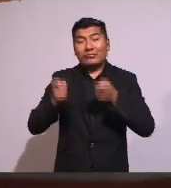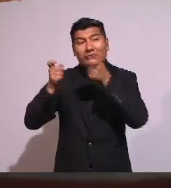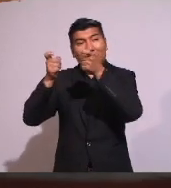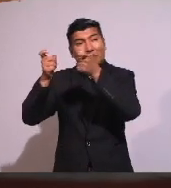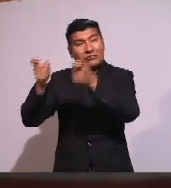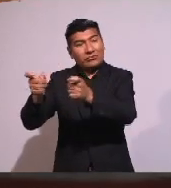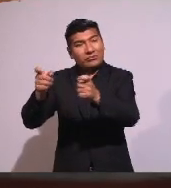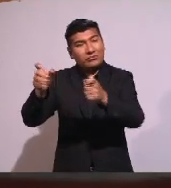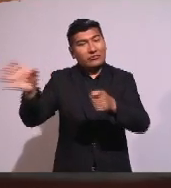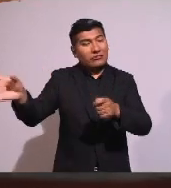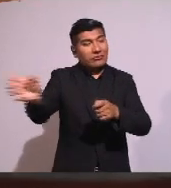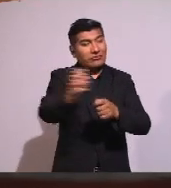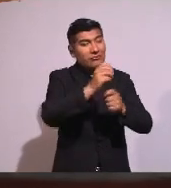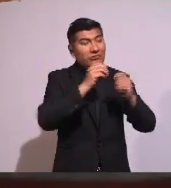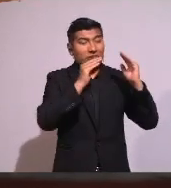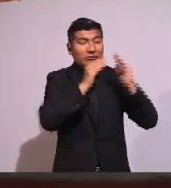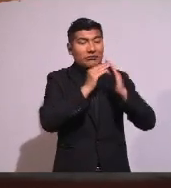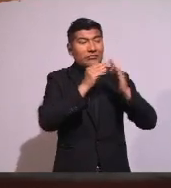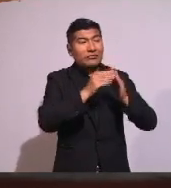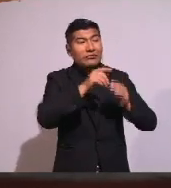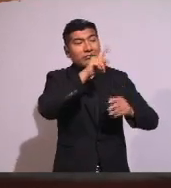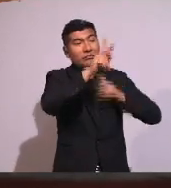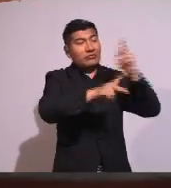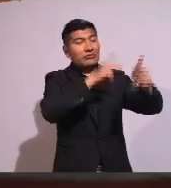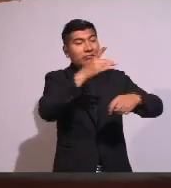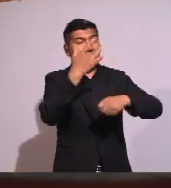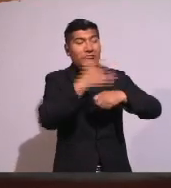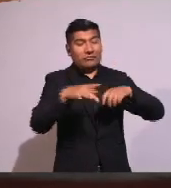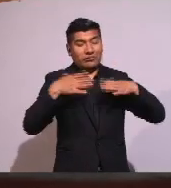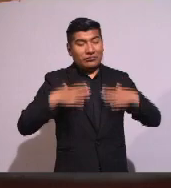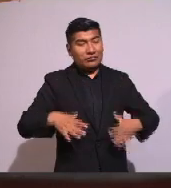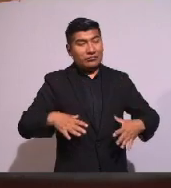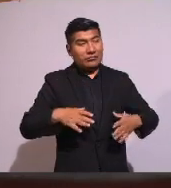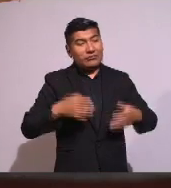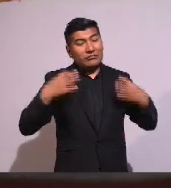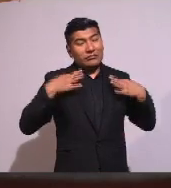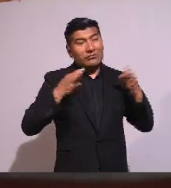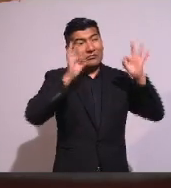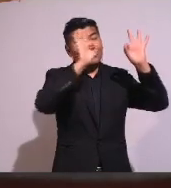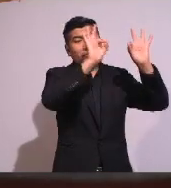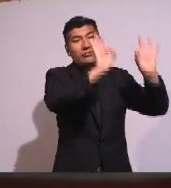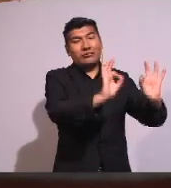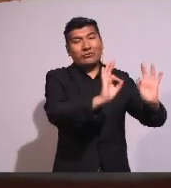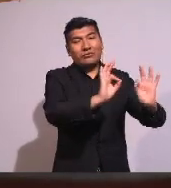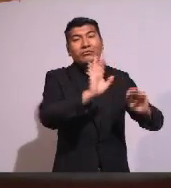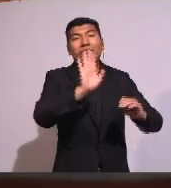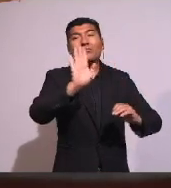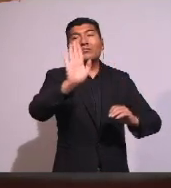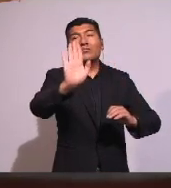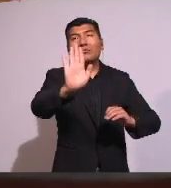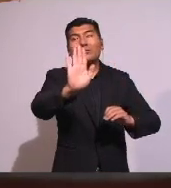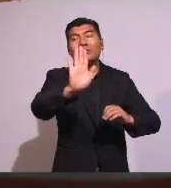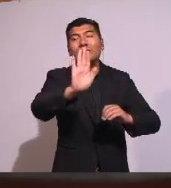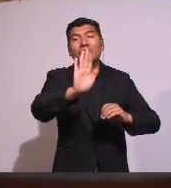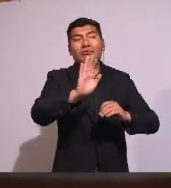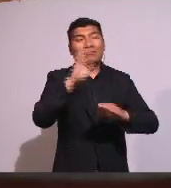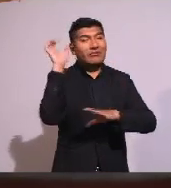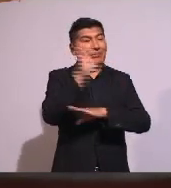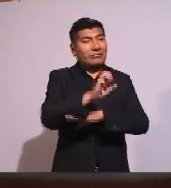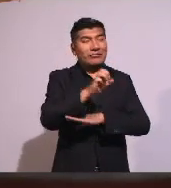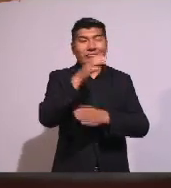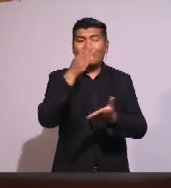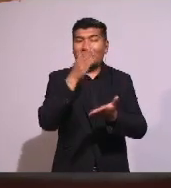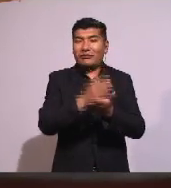la casa, vistan al desnudo. Quita tu opresión,